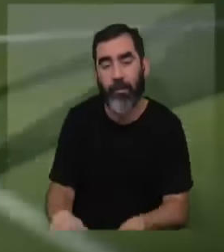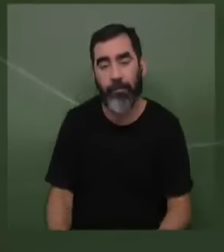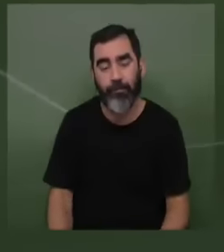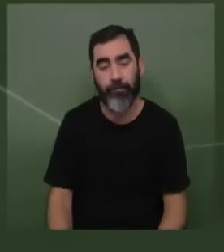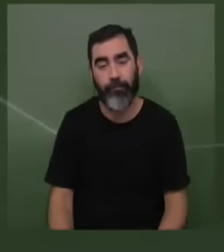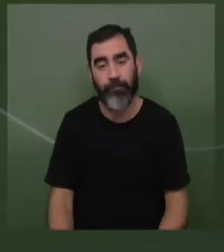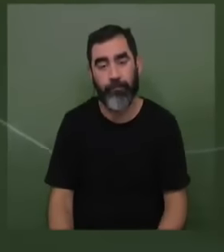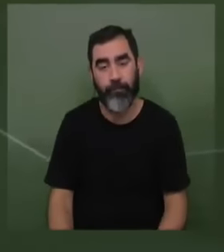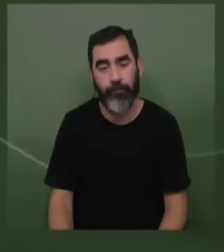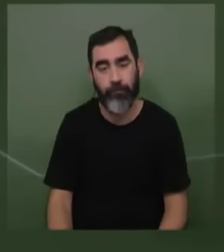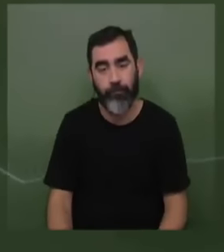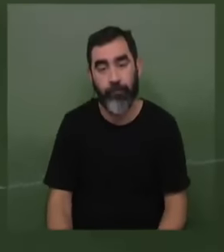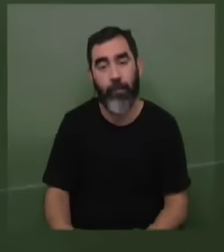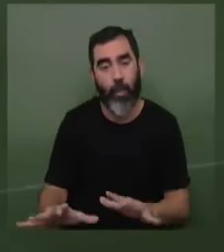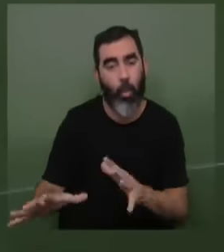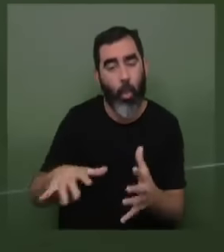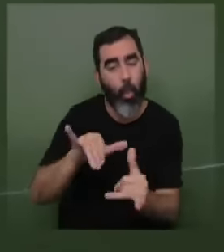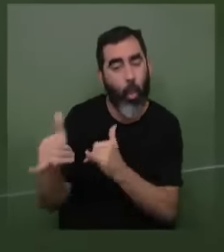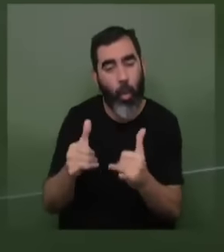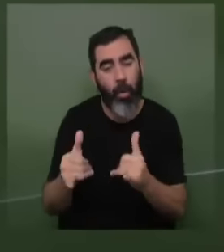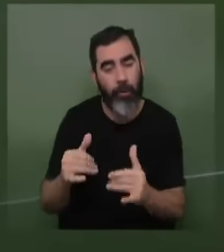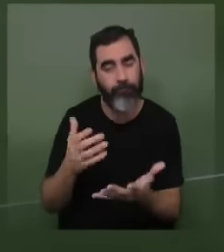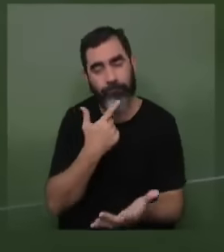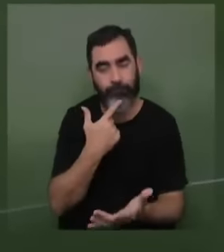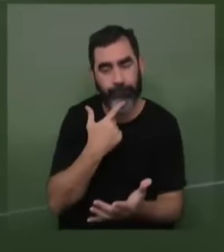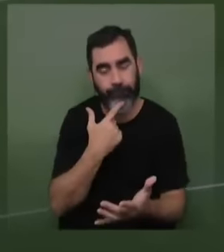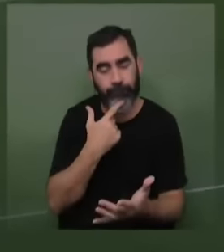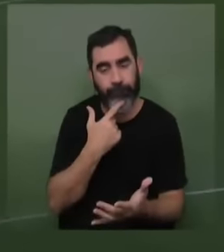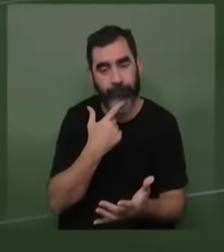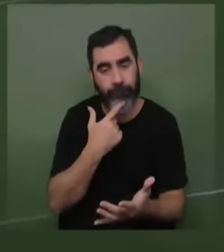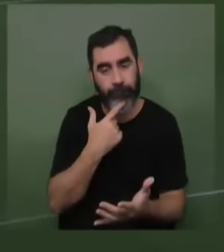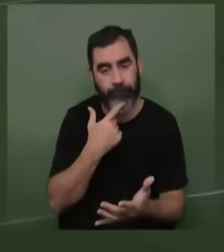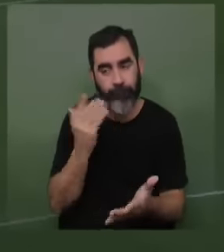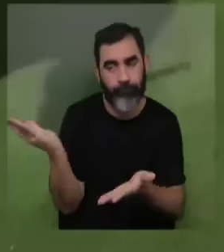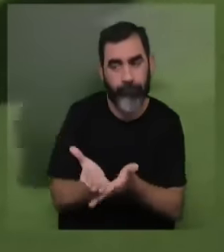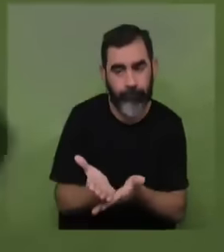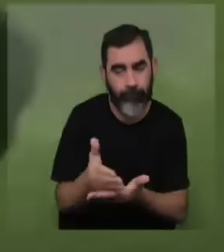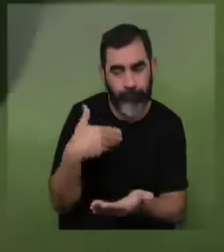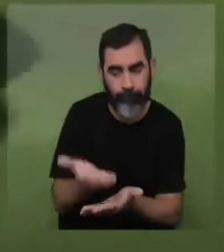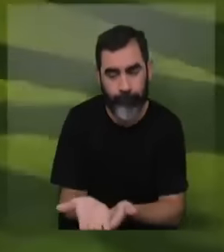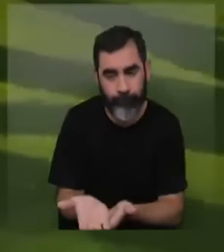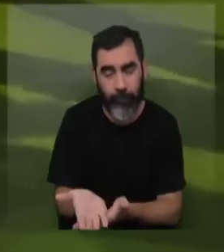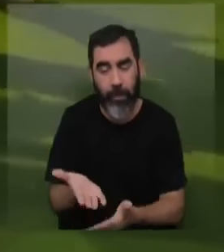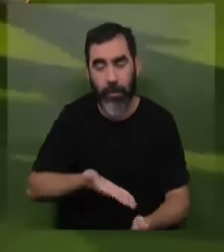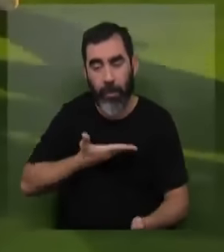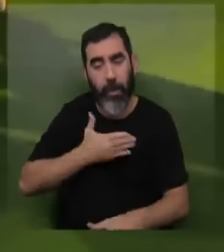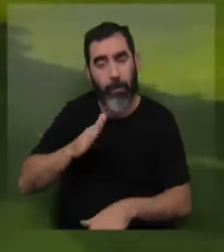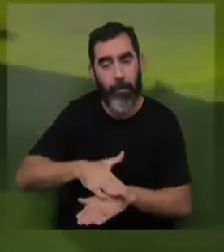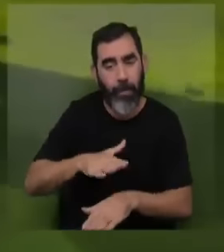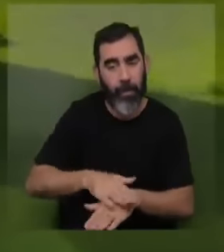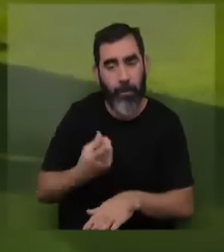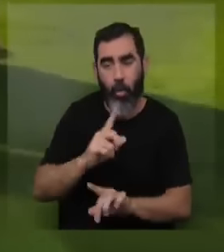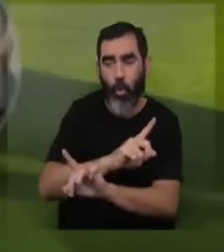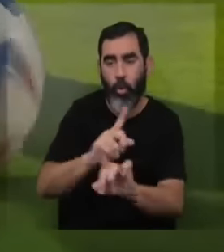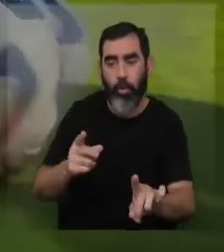y luego llegaría esta jugada también controversial vinicius en el mano mano contra Dani Muñoz que lo cruza lo baja el brasileño